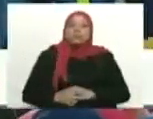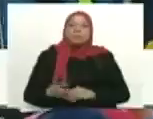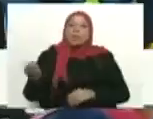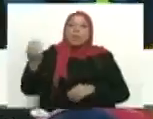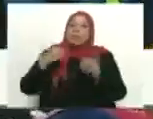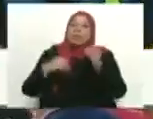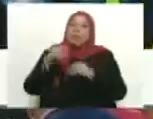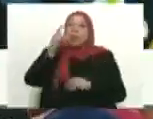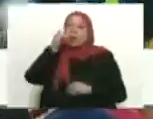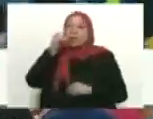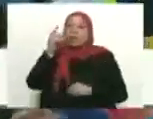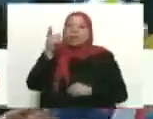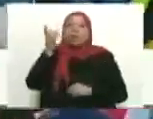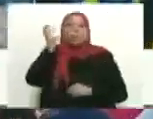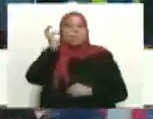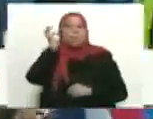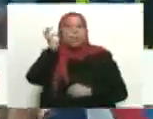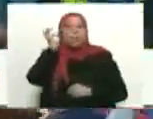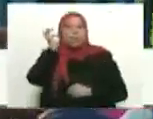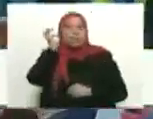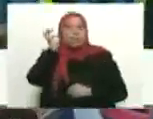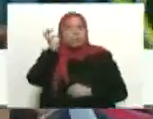que mujeres.